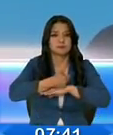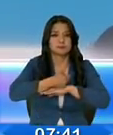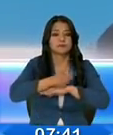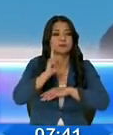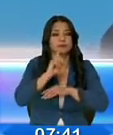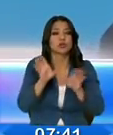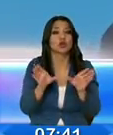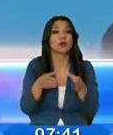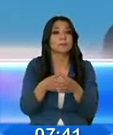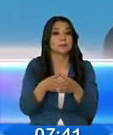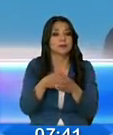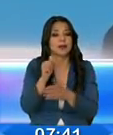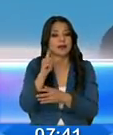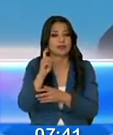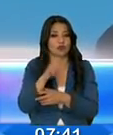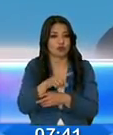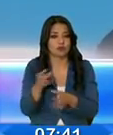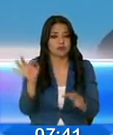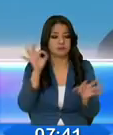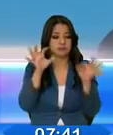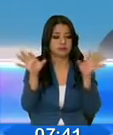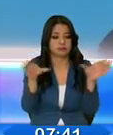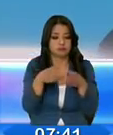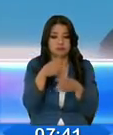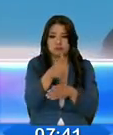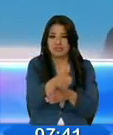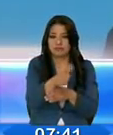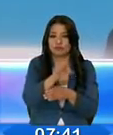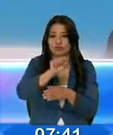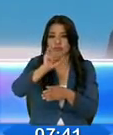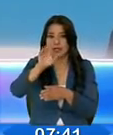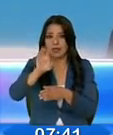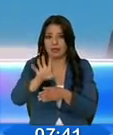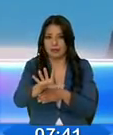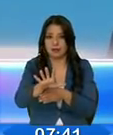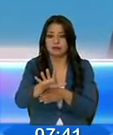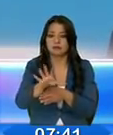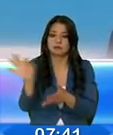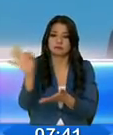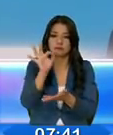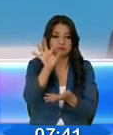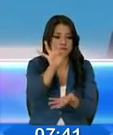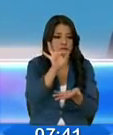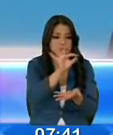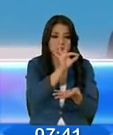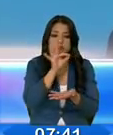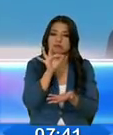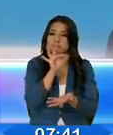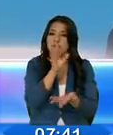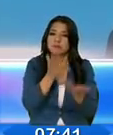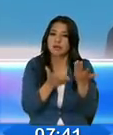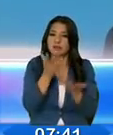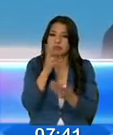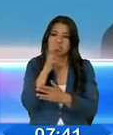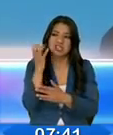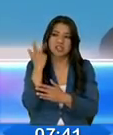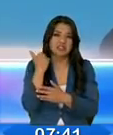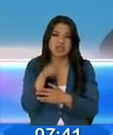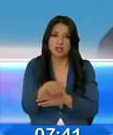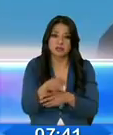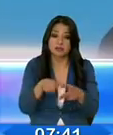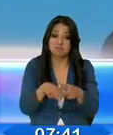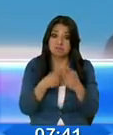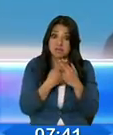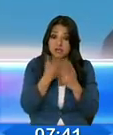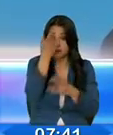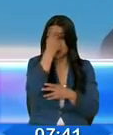que el comité ad hoc que se designa dentro del CIADI estará designado probablemente en 30 días a partir de